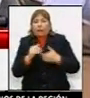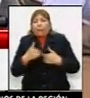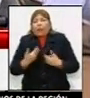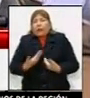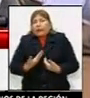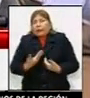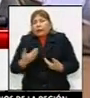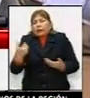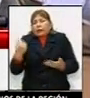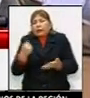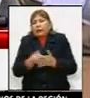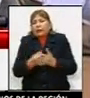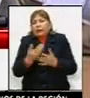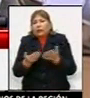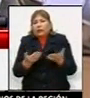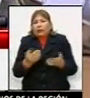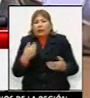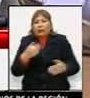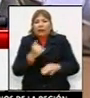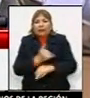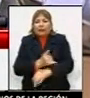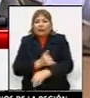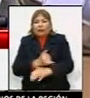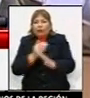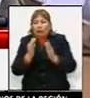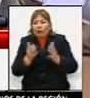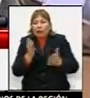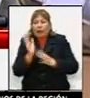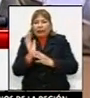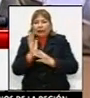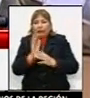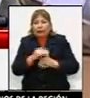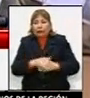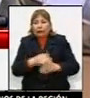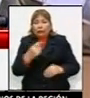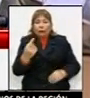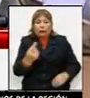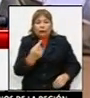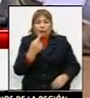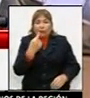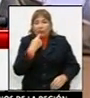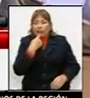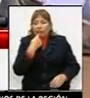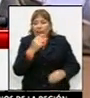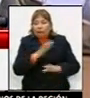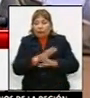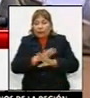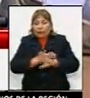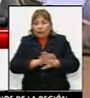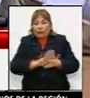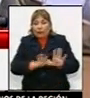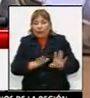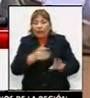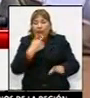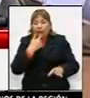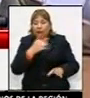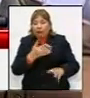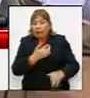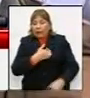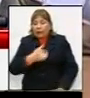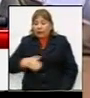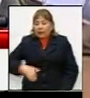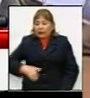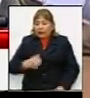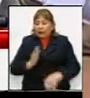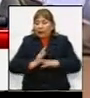dañino para las instituciones y la propia representación. Solamente quisiera terminar, Presidenta, por